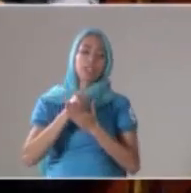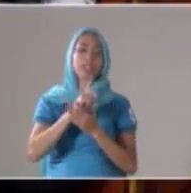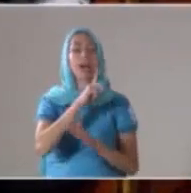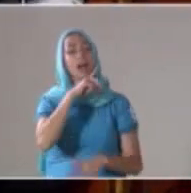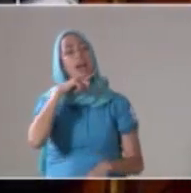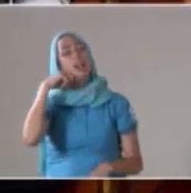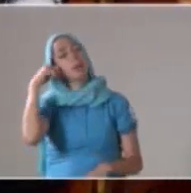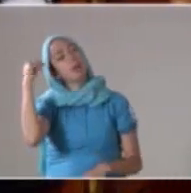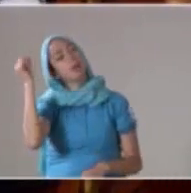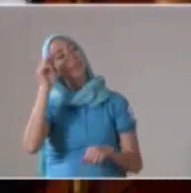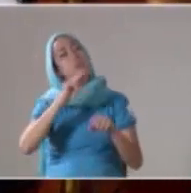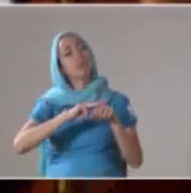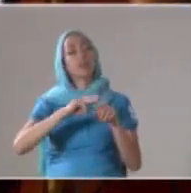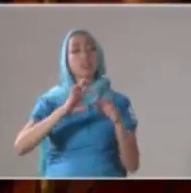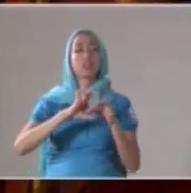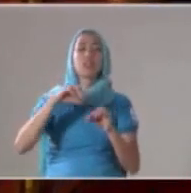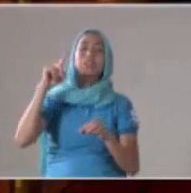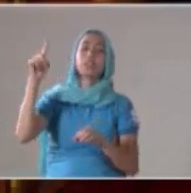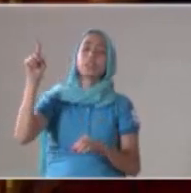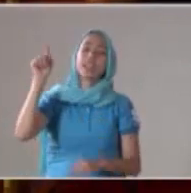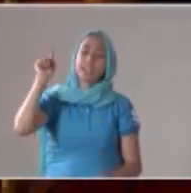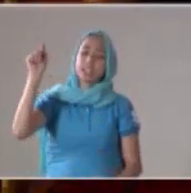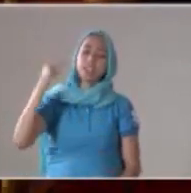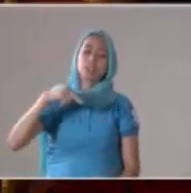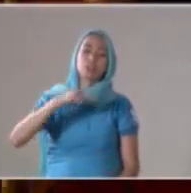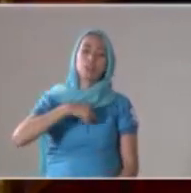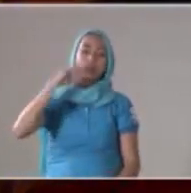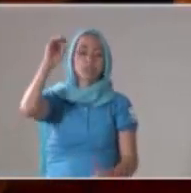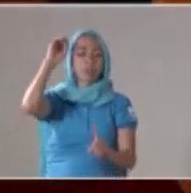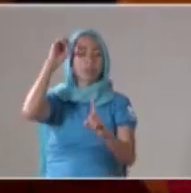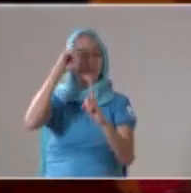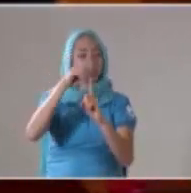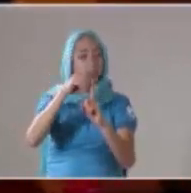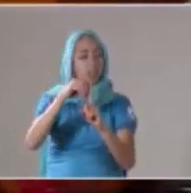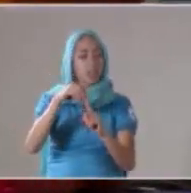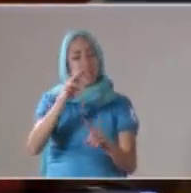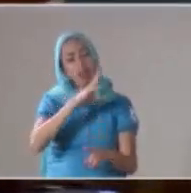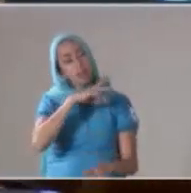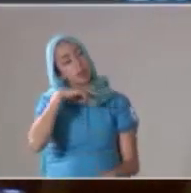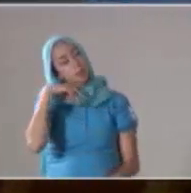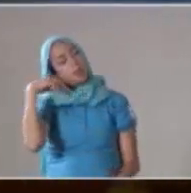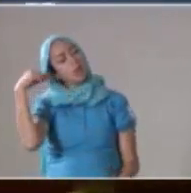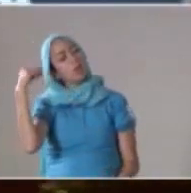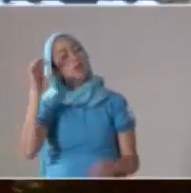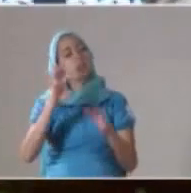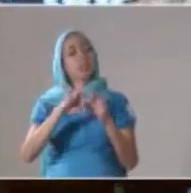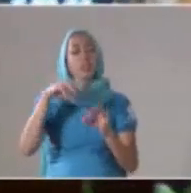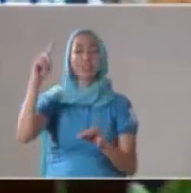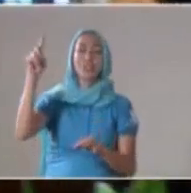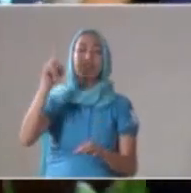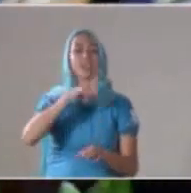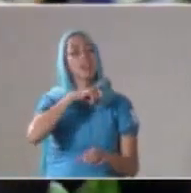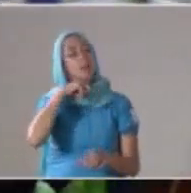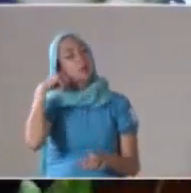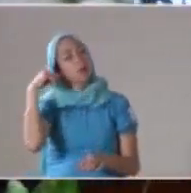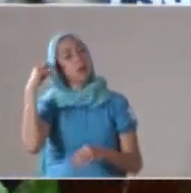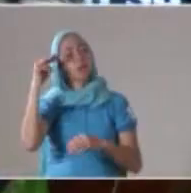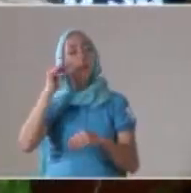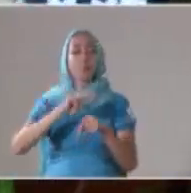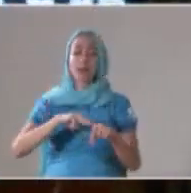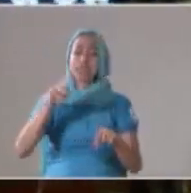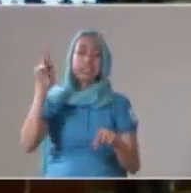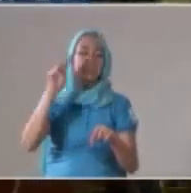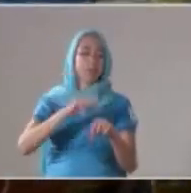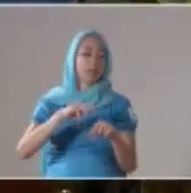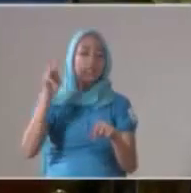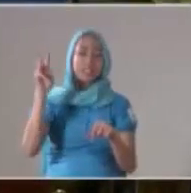ti. Esa es nuestra meta, enamorarnos de ti. Enamorarnos, enamorarnos, enamorarnos de ti.